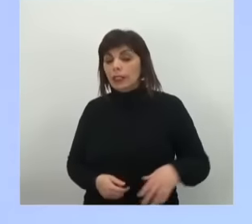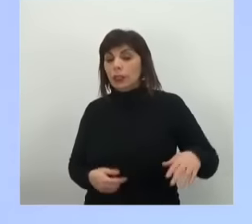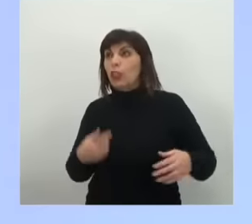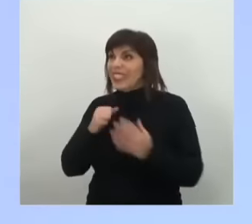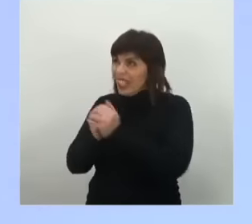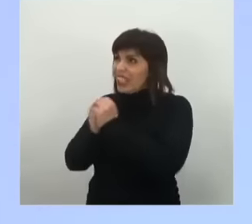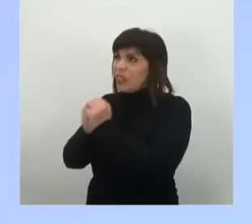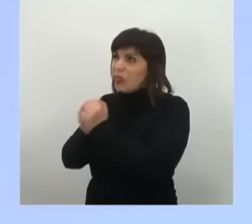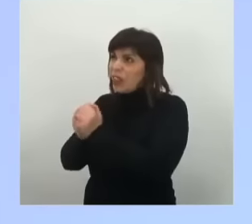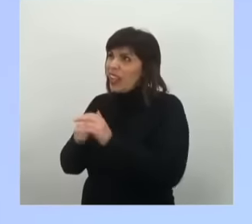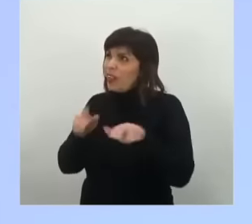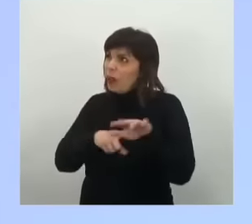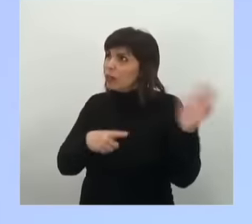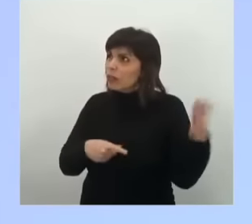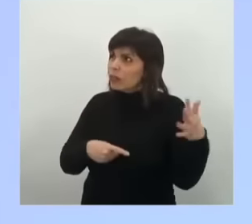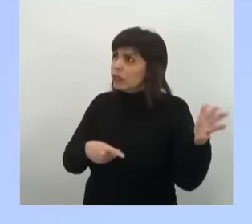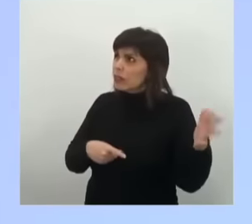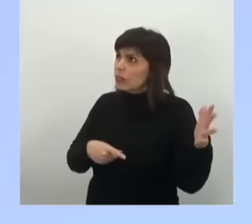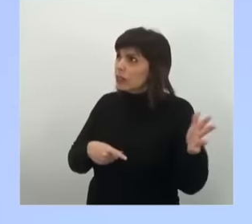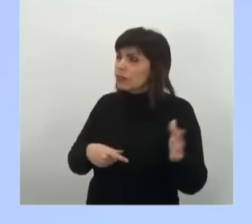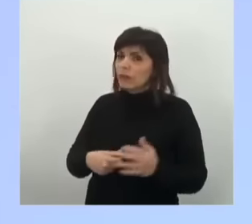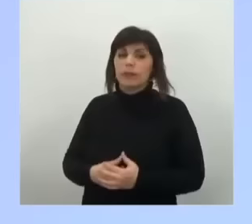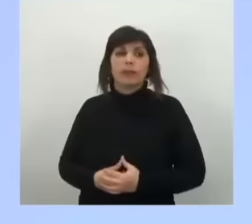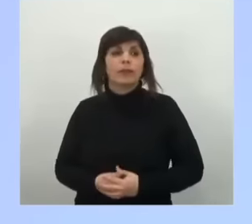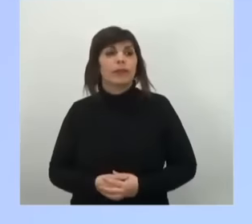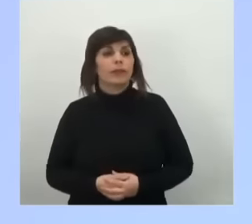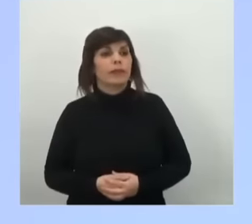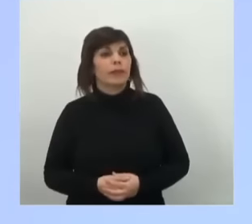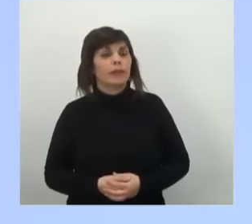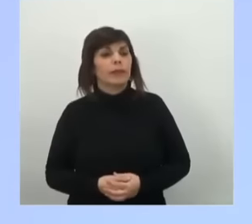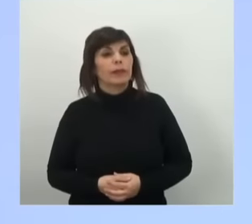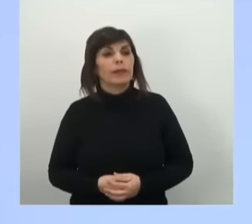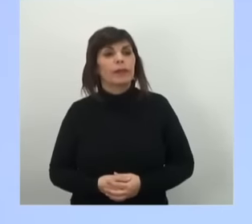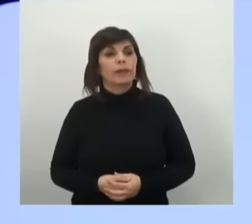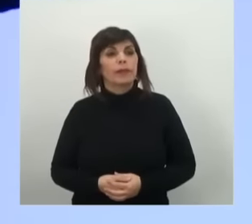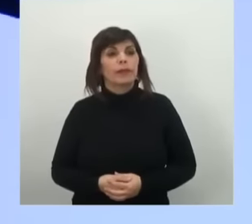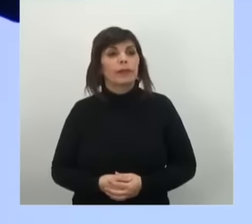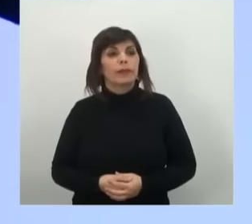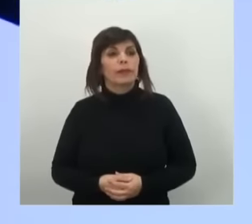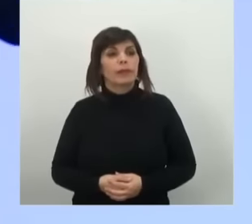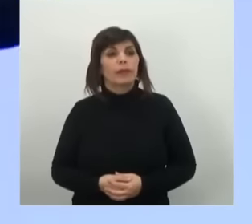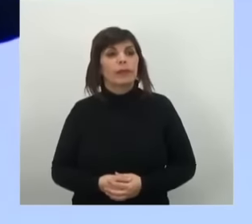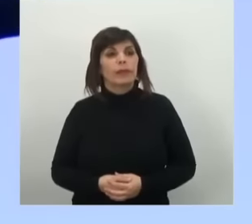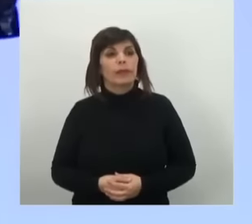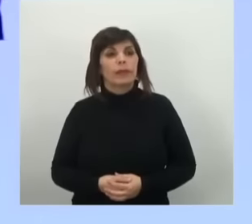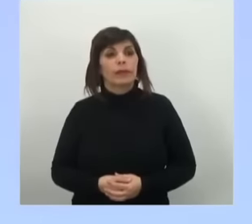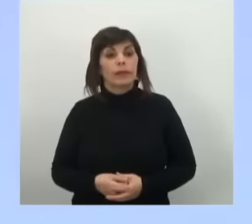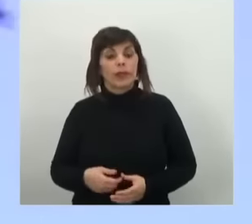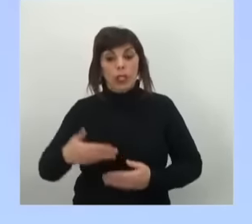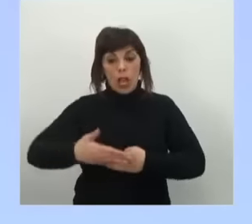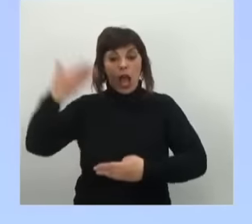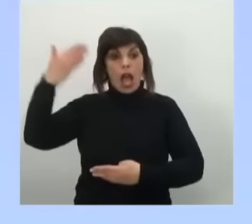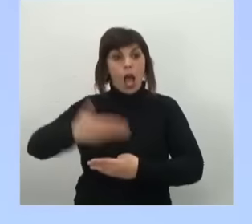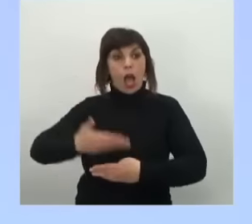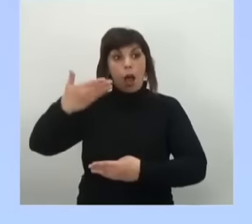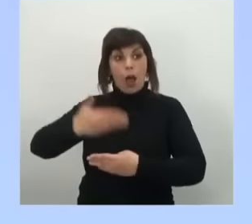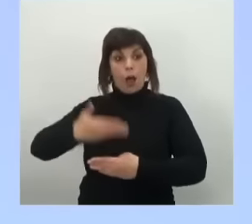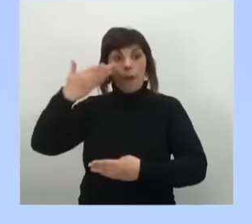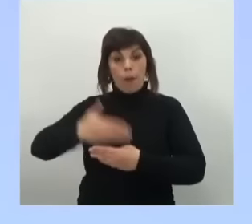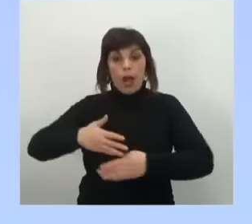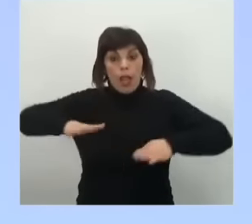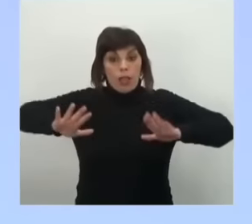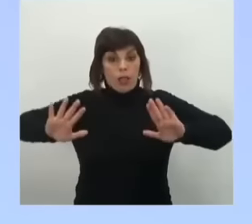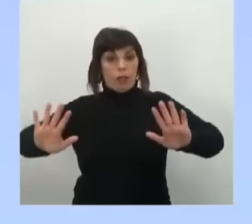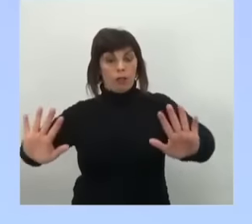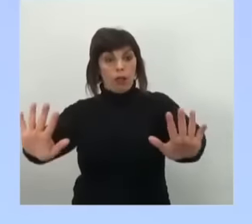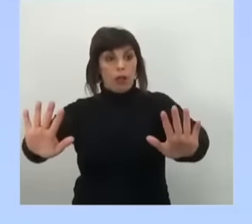hay un 50% de probabilidades que siga adelante Así que lo que hice fue estirar mis brazos Me puse contra la pared intenté llevar